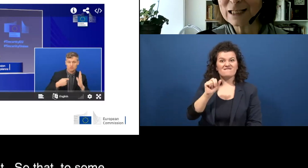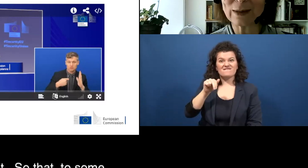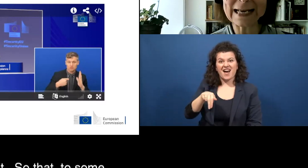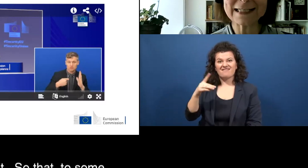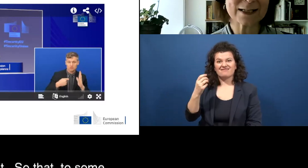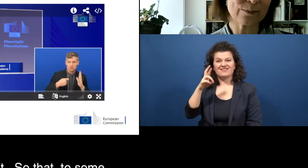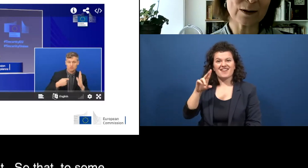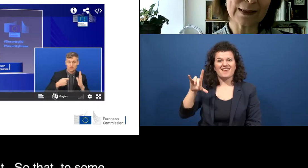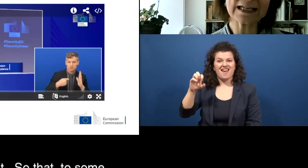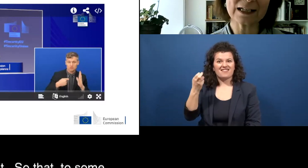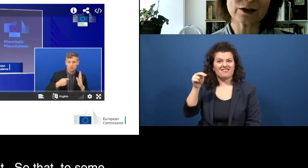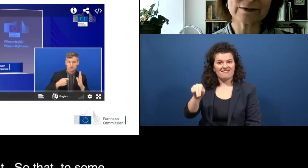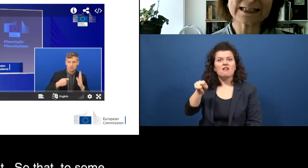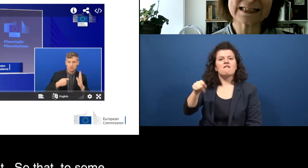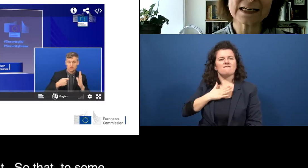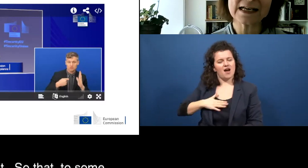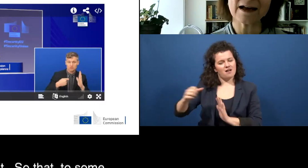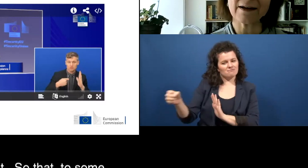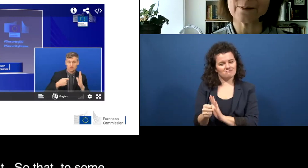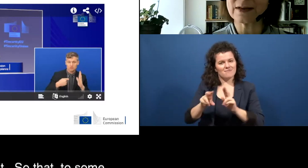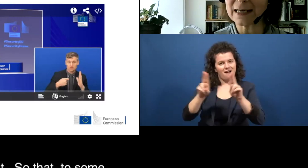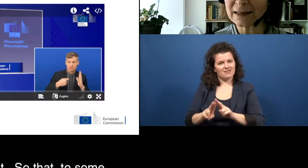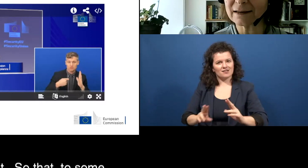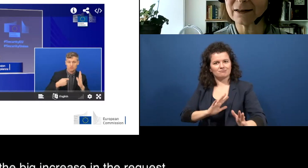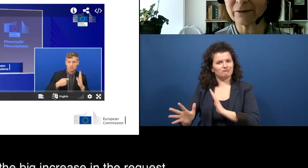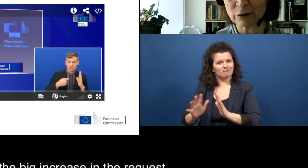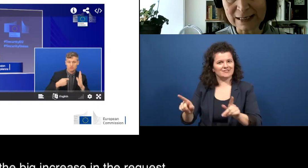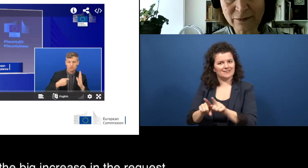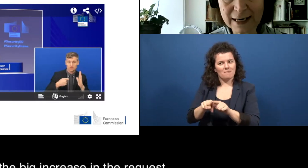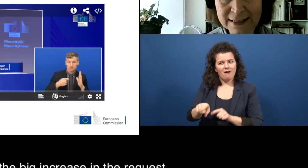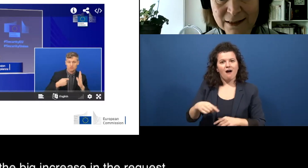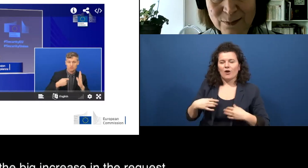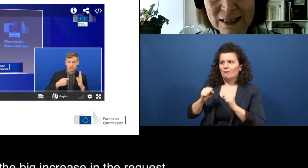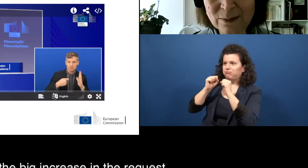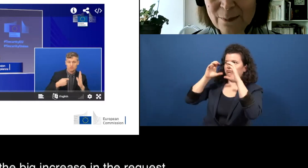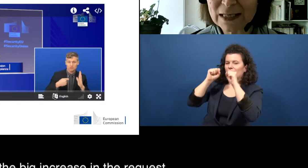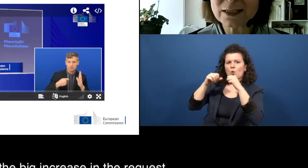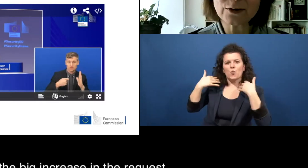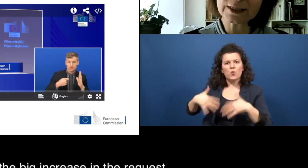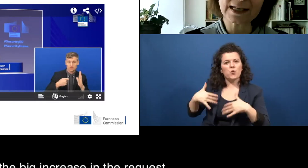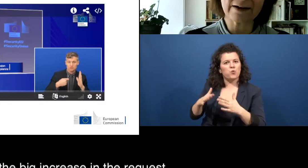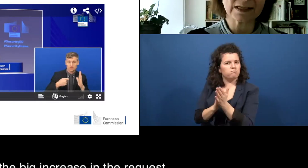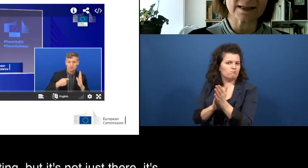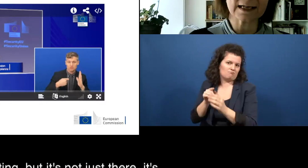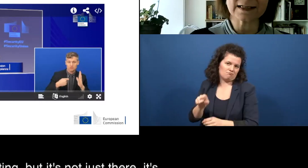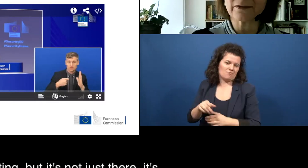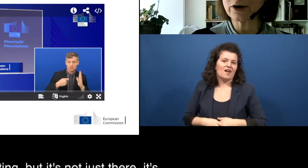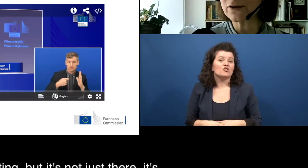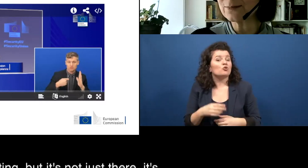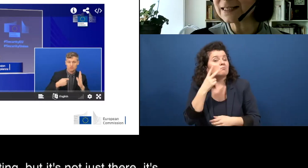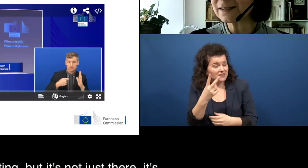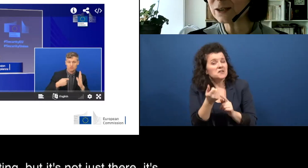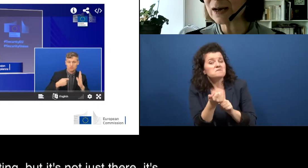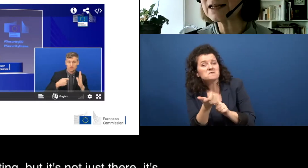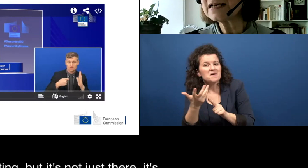signos internacionales. Entonces, esto explica hasta cierto punto el gran aumento en las solicitudes que